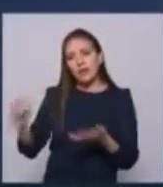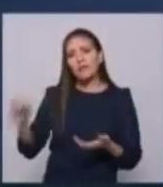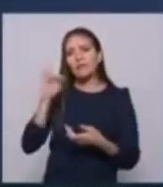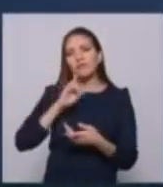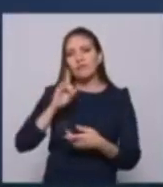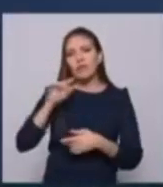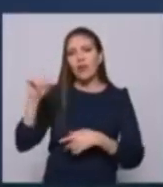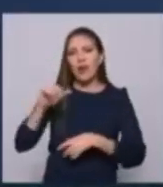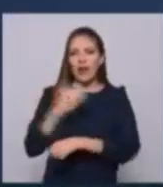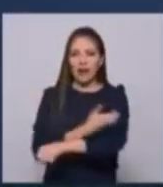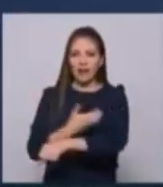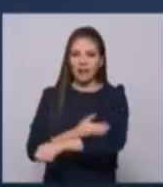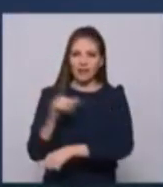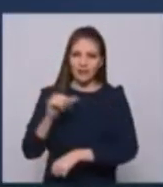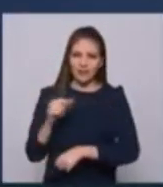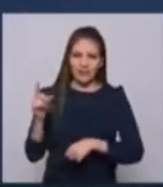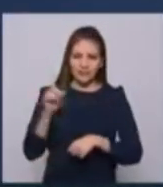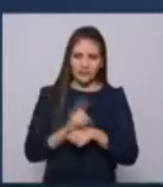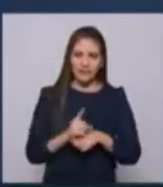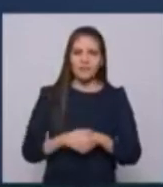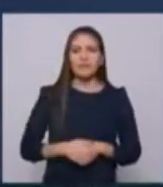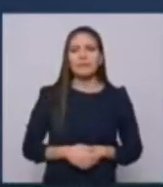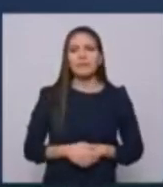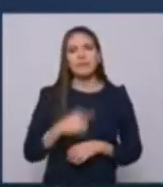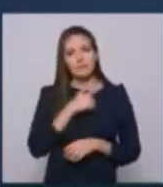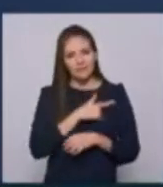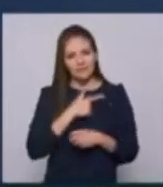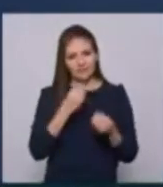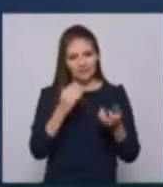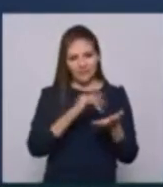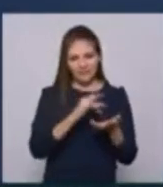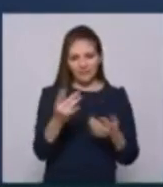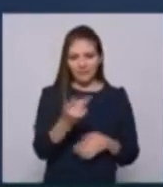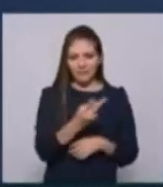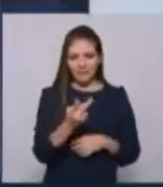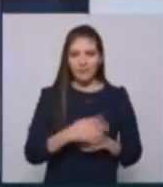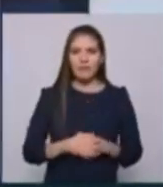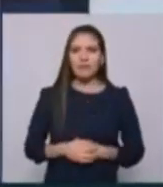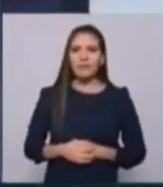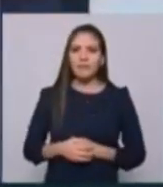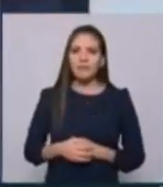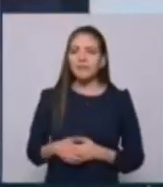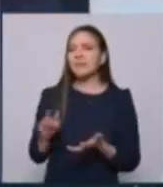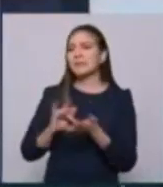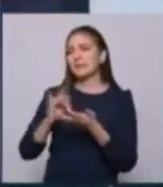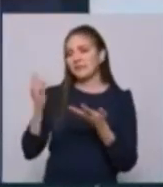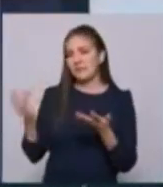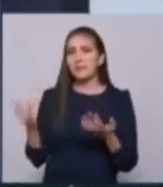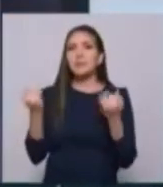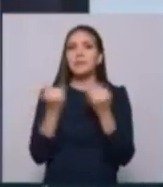acompañado en Capital 21 esta noche. Un gusto, muchísimas gracias a ambos. Gracias, Natasha. Y por supuesto el tema que seguirá dando de qué hablar.